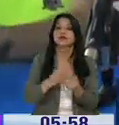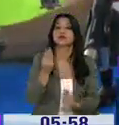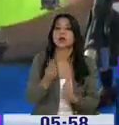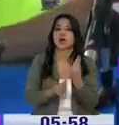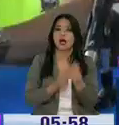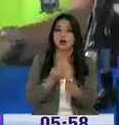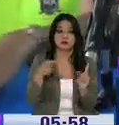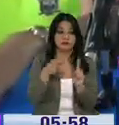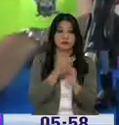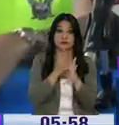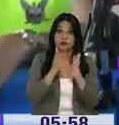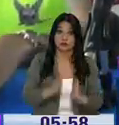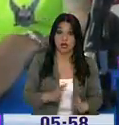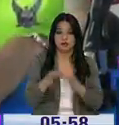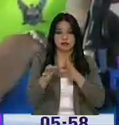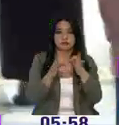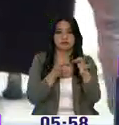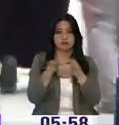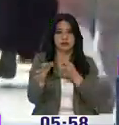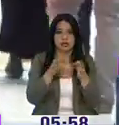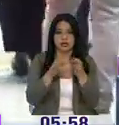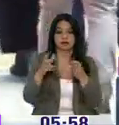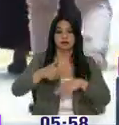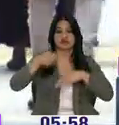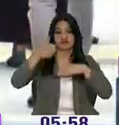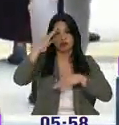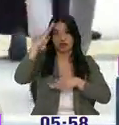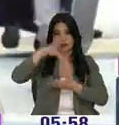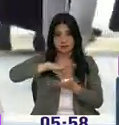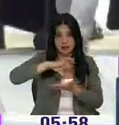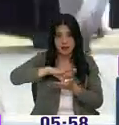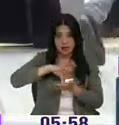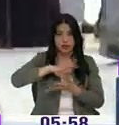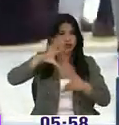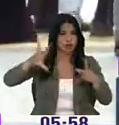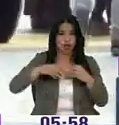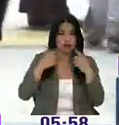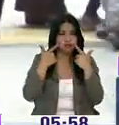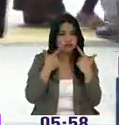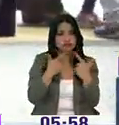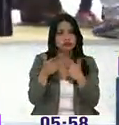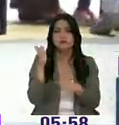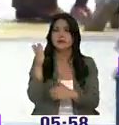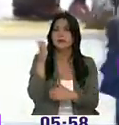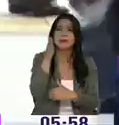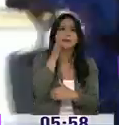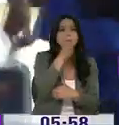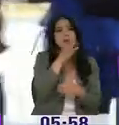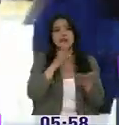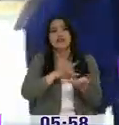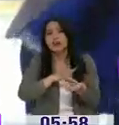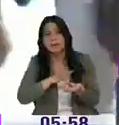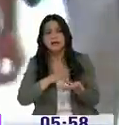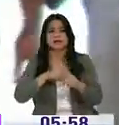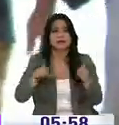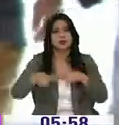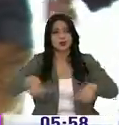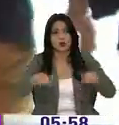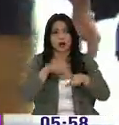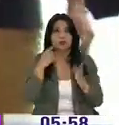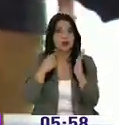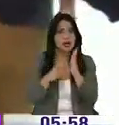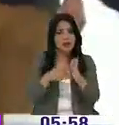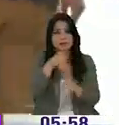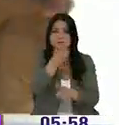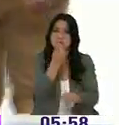funcionario finalizó mencionando que los comisarios y los intendentes de policía ya están recorriendo estos sectores y se sancionará